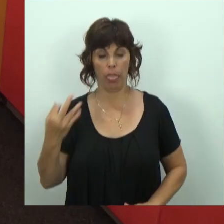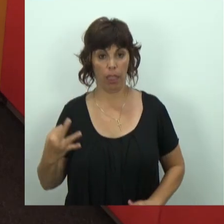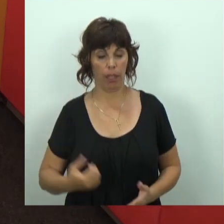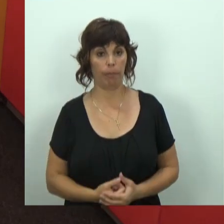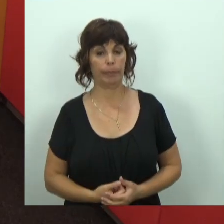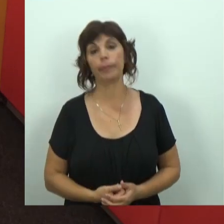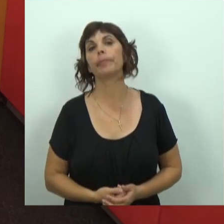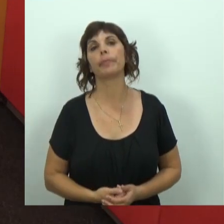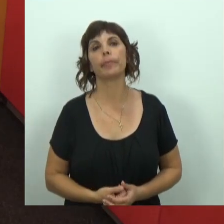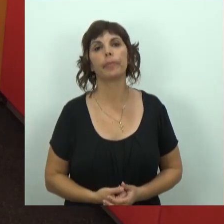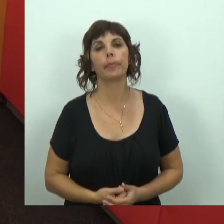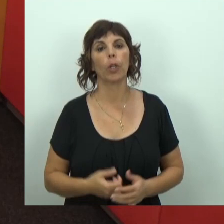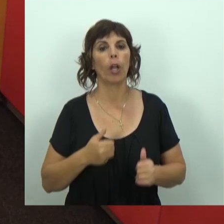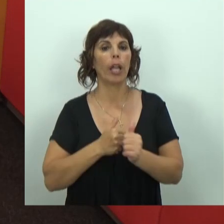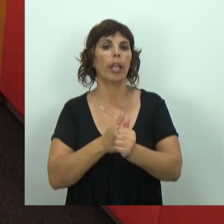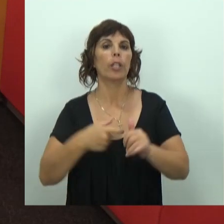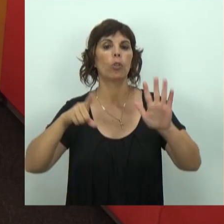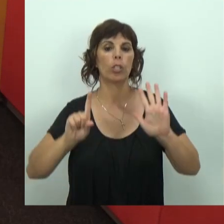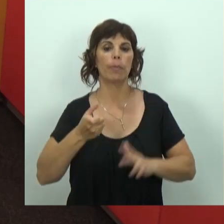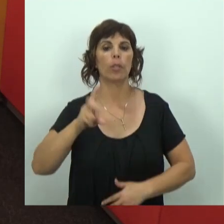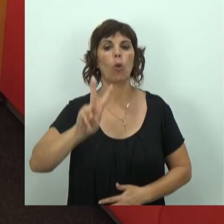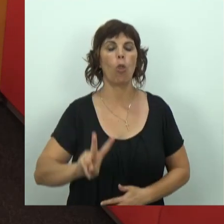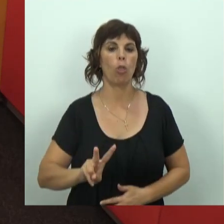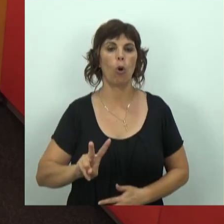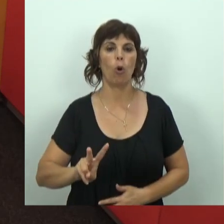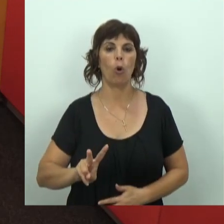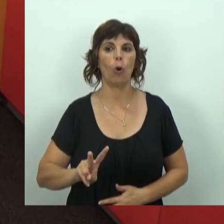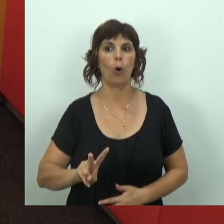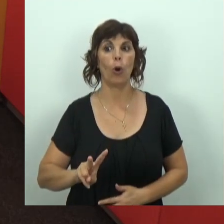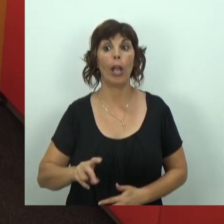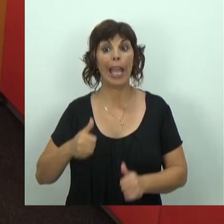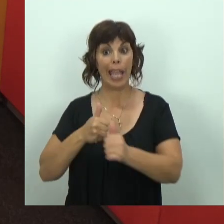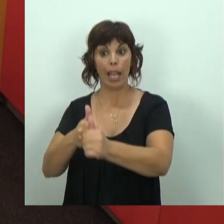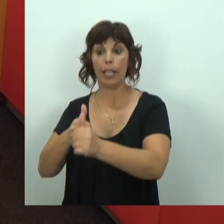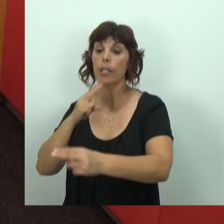Como dice en Hechos 6:2, Esteban, lleno de gracia.